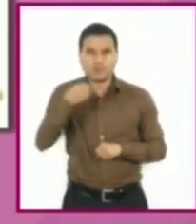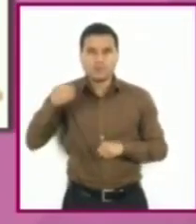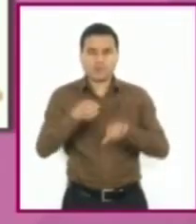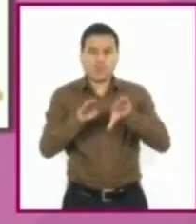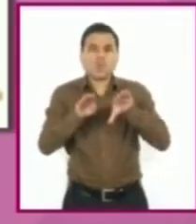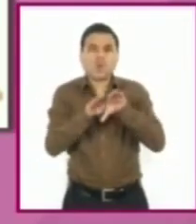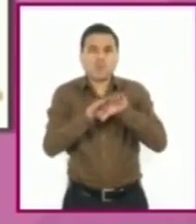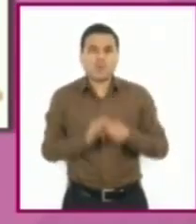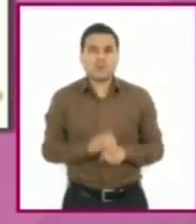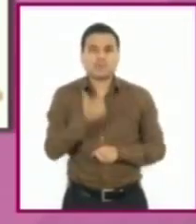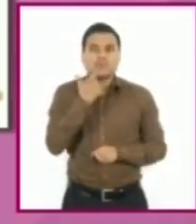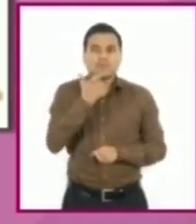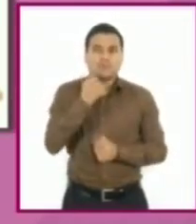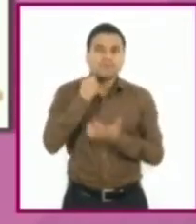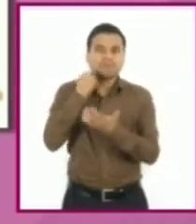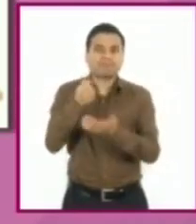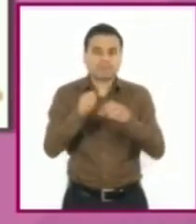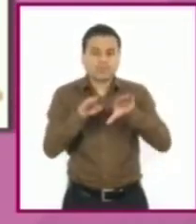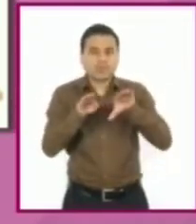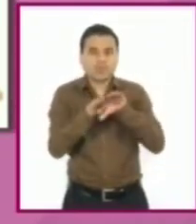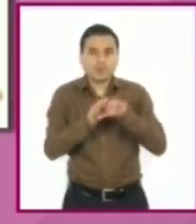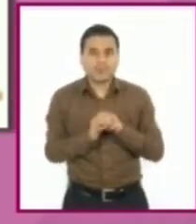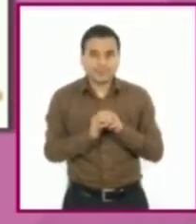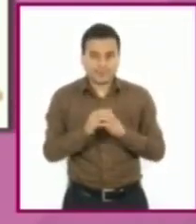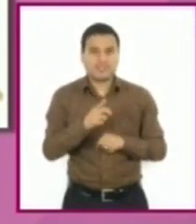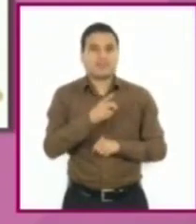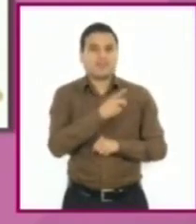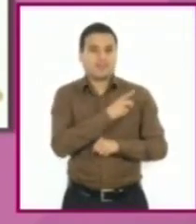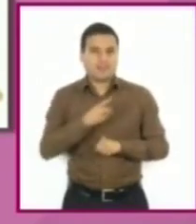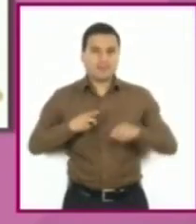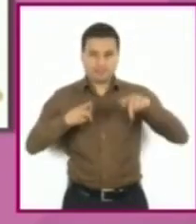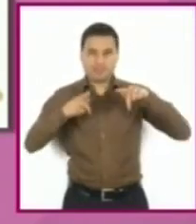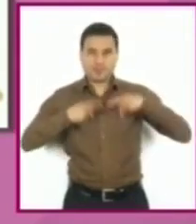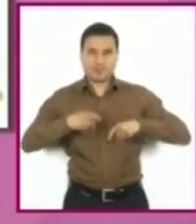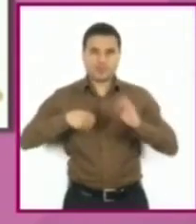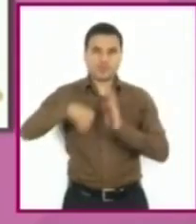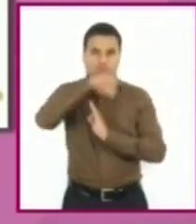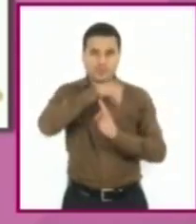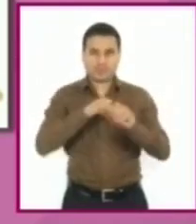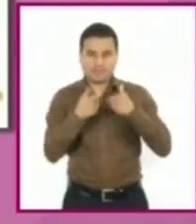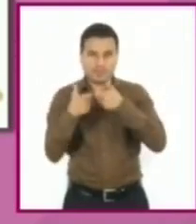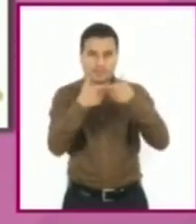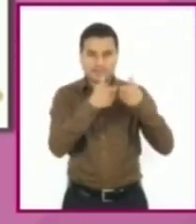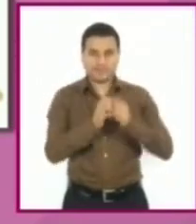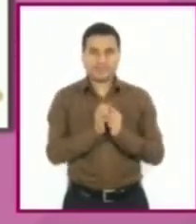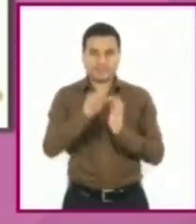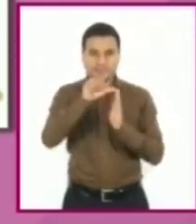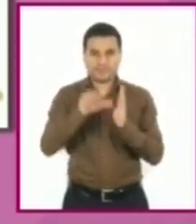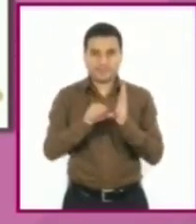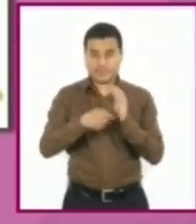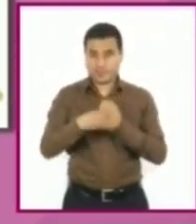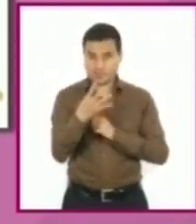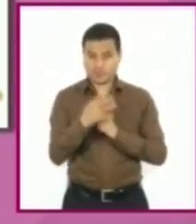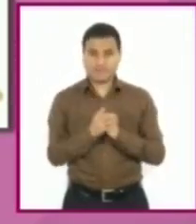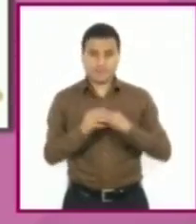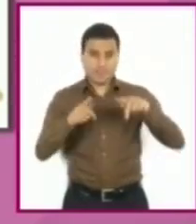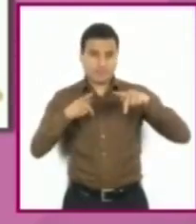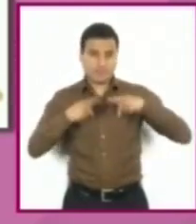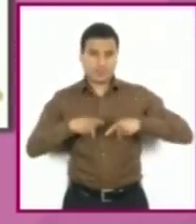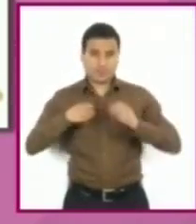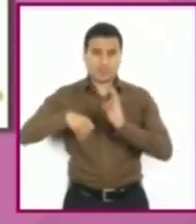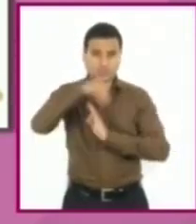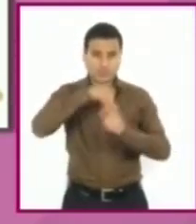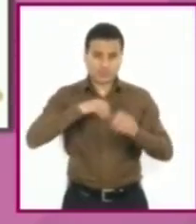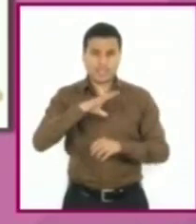gastos de administración es indispensable una contribución común. Artículo 14. Todos los ciudadanos